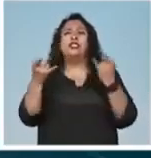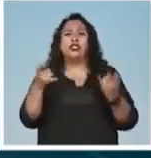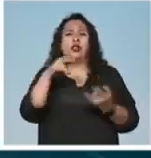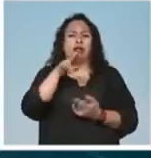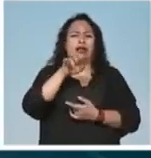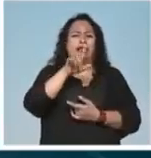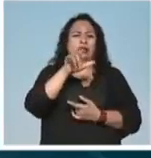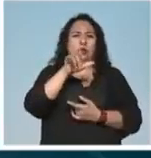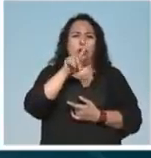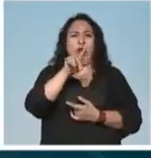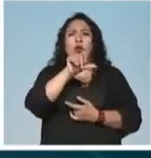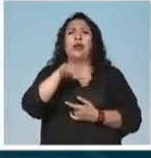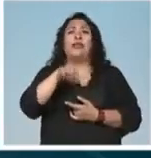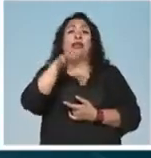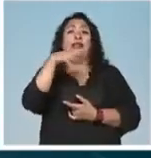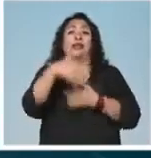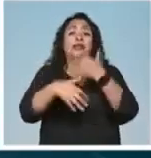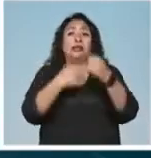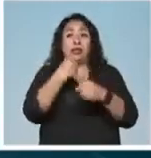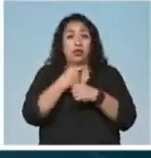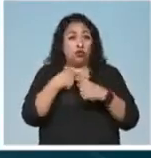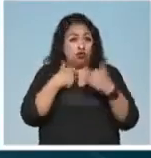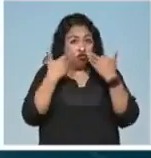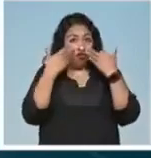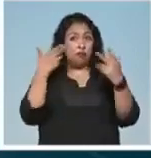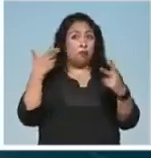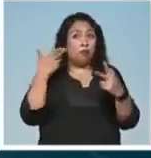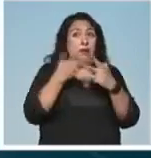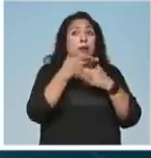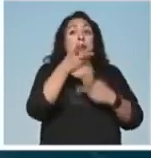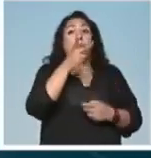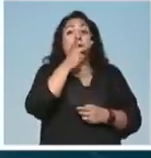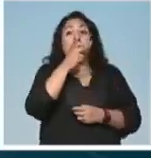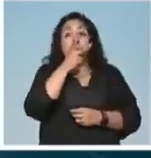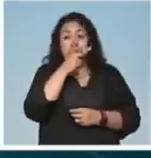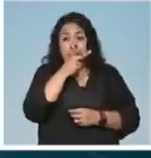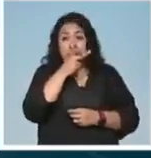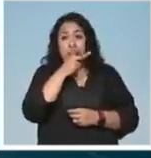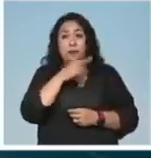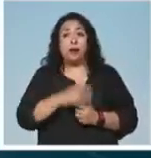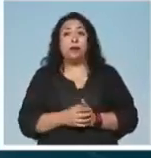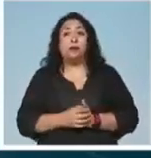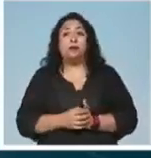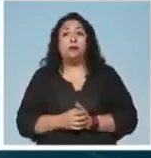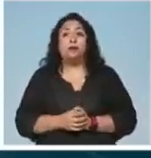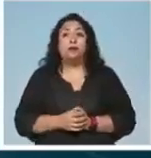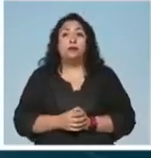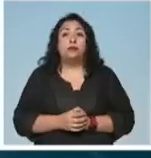de Nezahualcóyotl a sus 15 años tras atestiguar el asesinato de su padre.